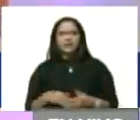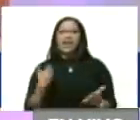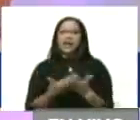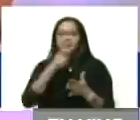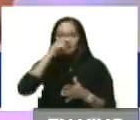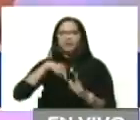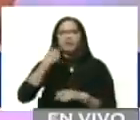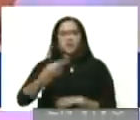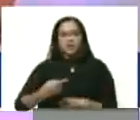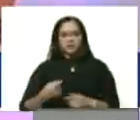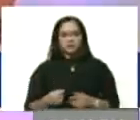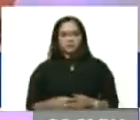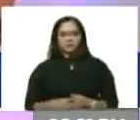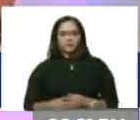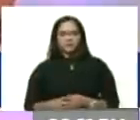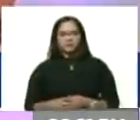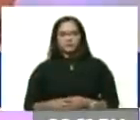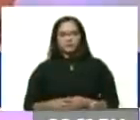que viene.